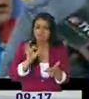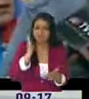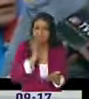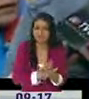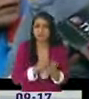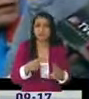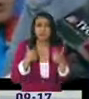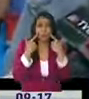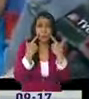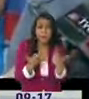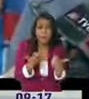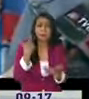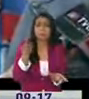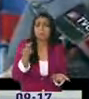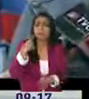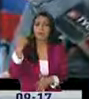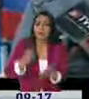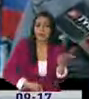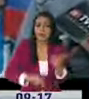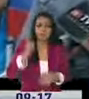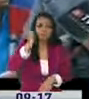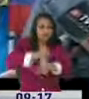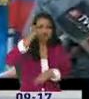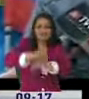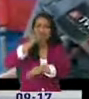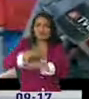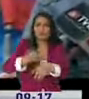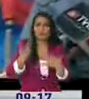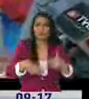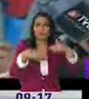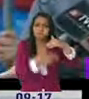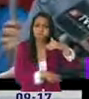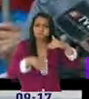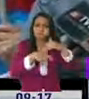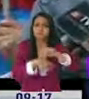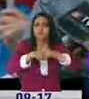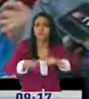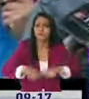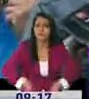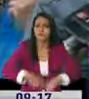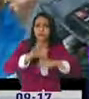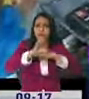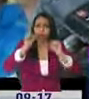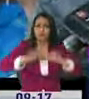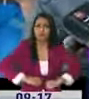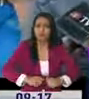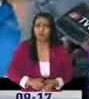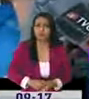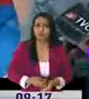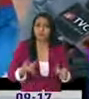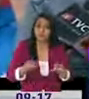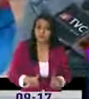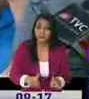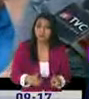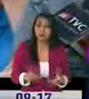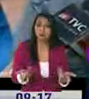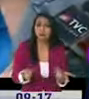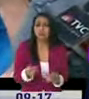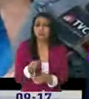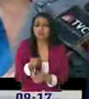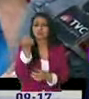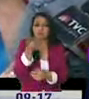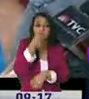hemos visto para qué ha servido, para imponer a sangre y fuego la minería en varias partes de nuestro país. También habría que echar abajo todas